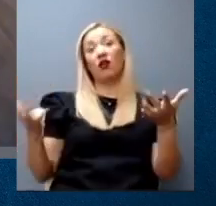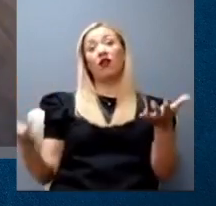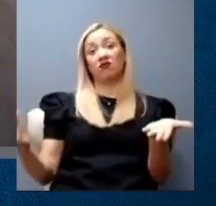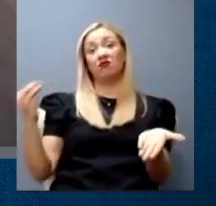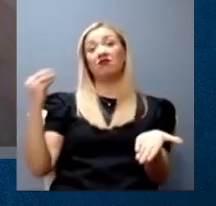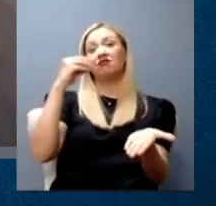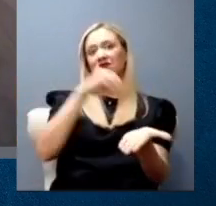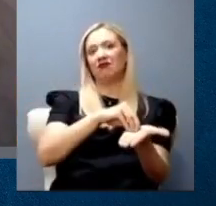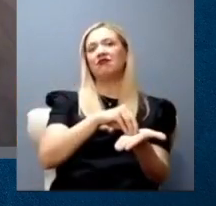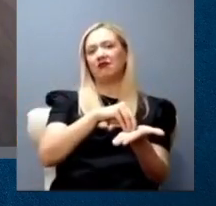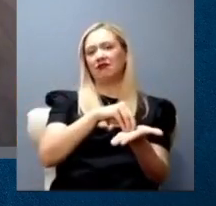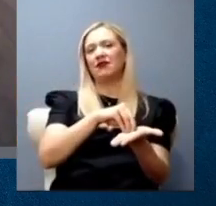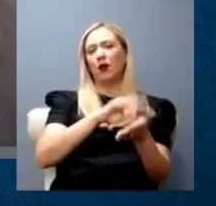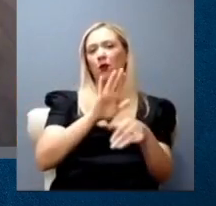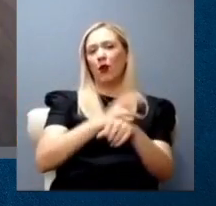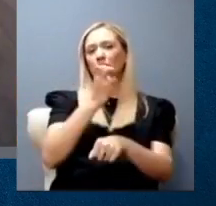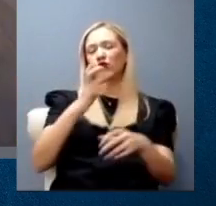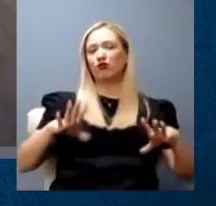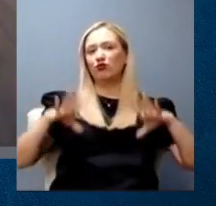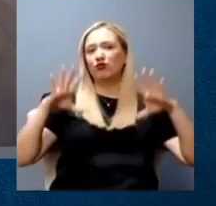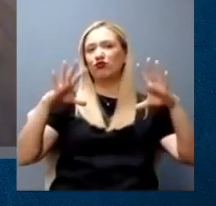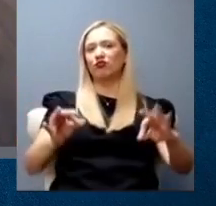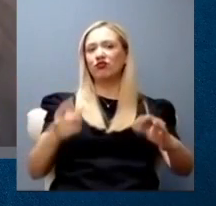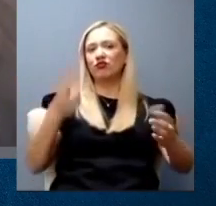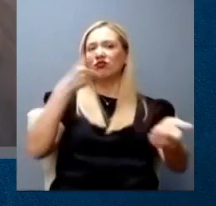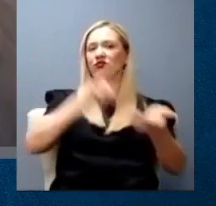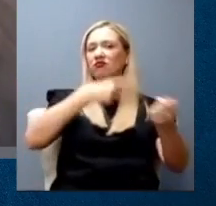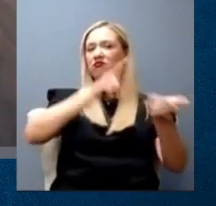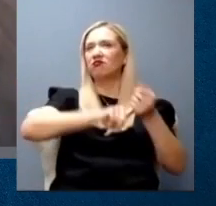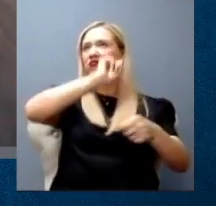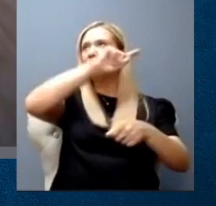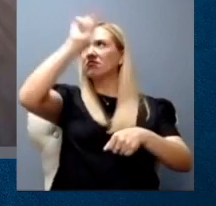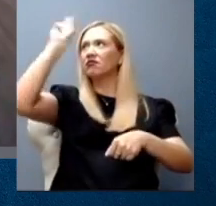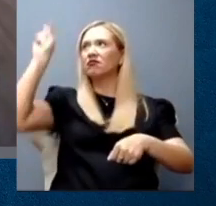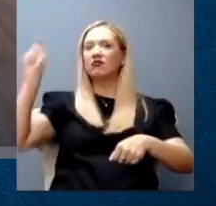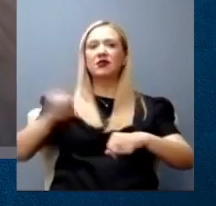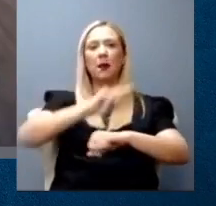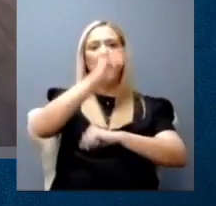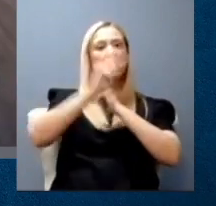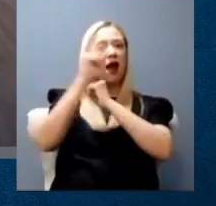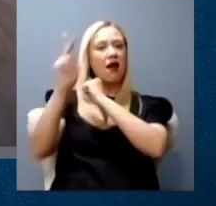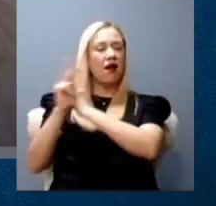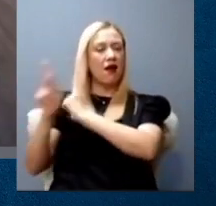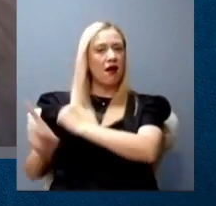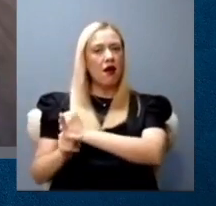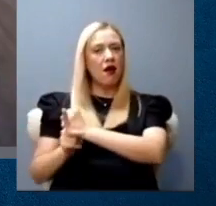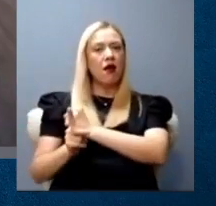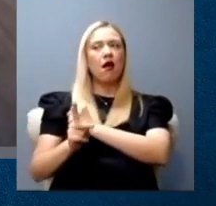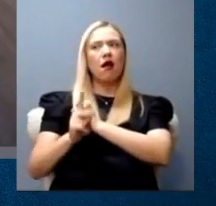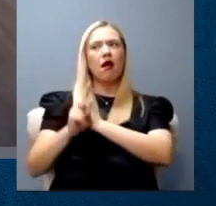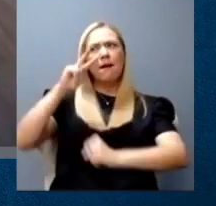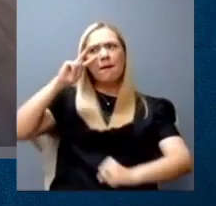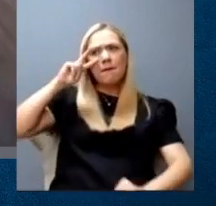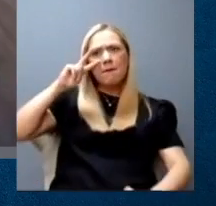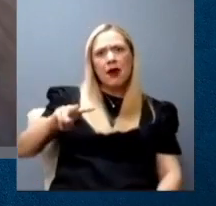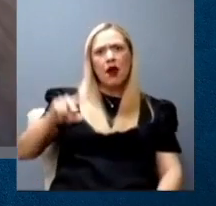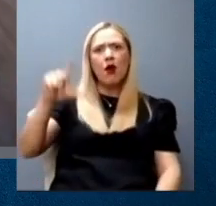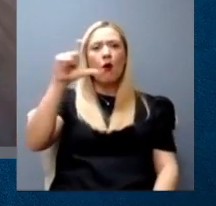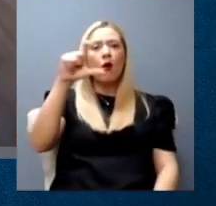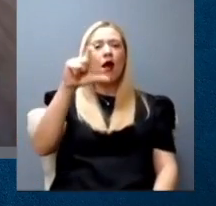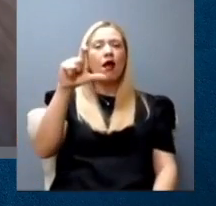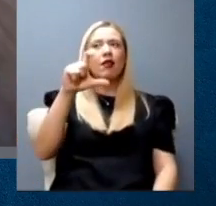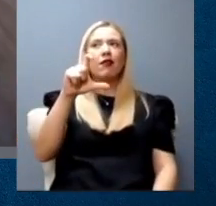de las fuerzas políticas al interior de los estados nacionales, tenemos que ver que era el momento en que las